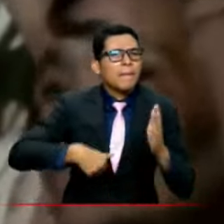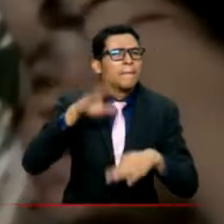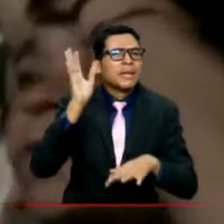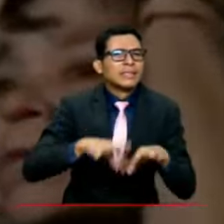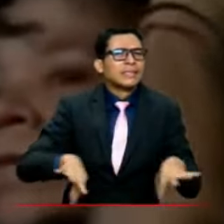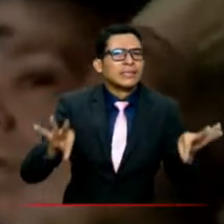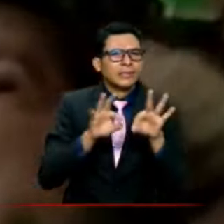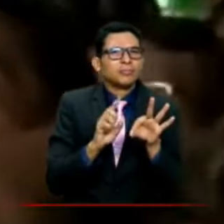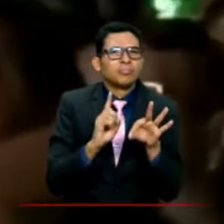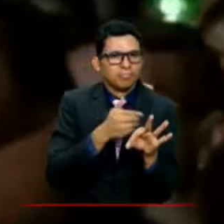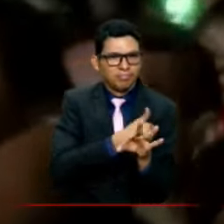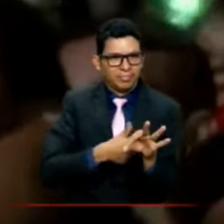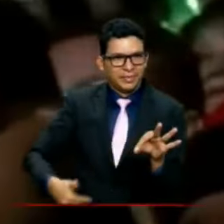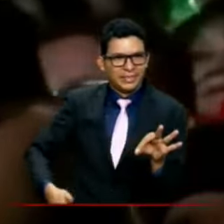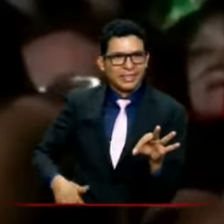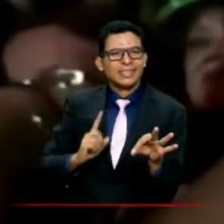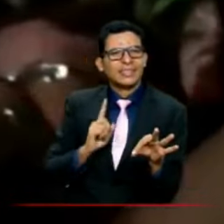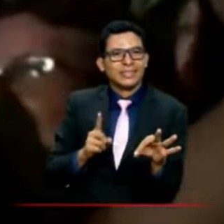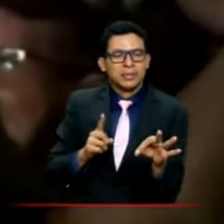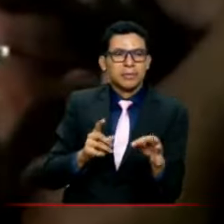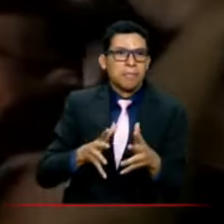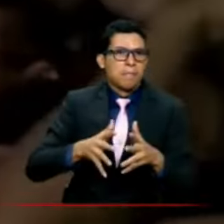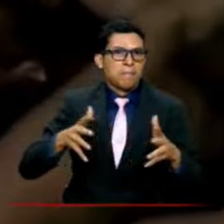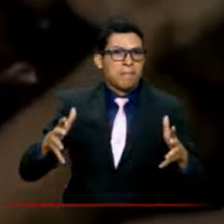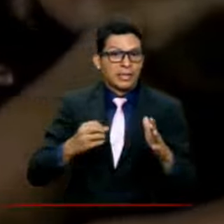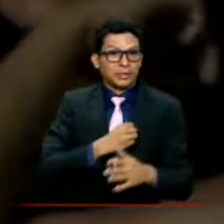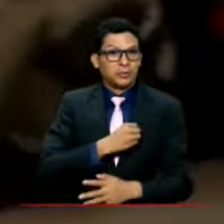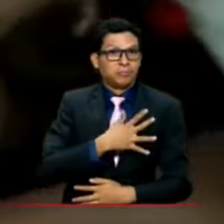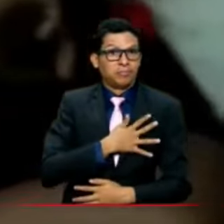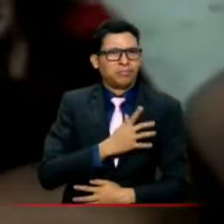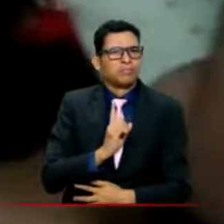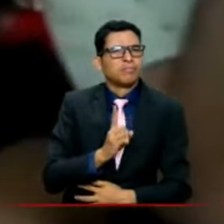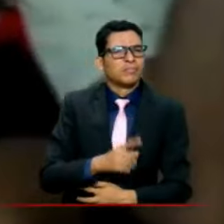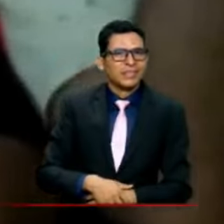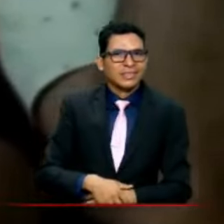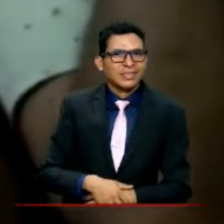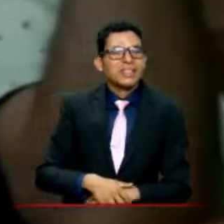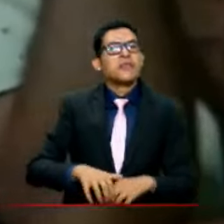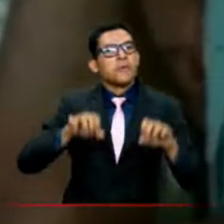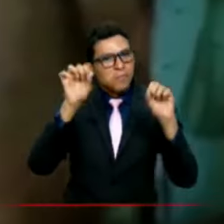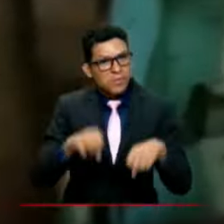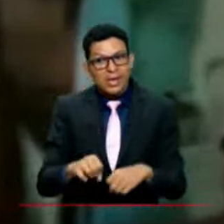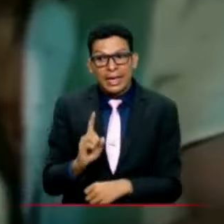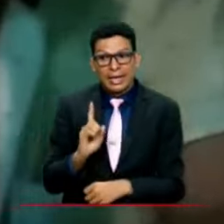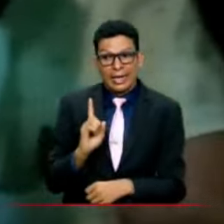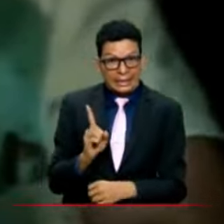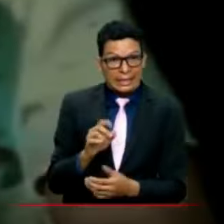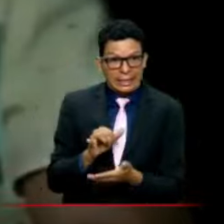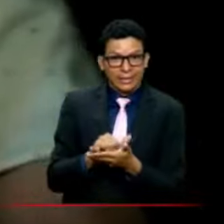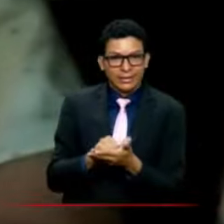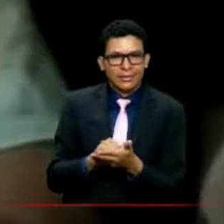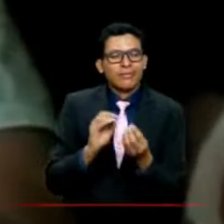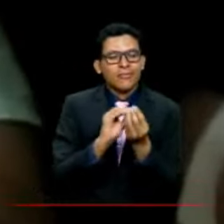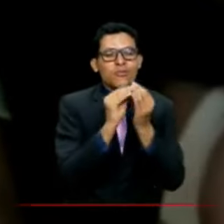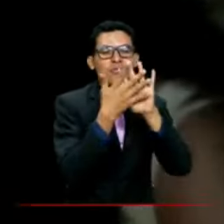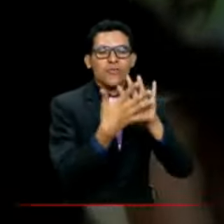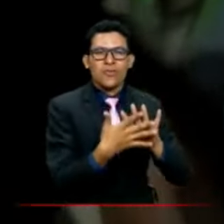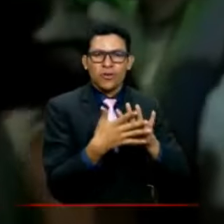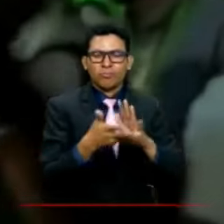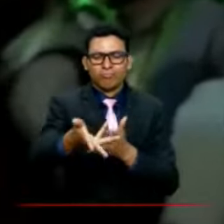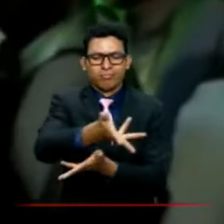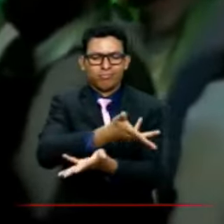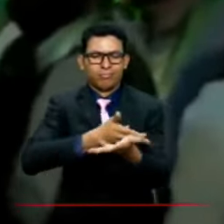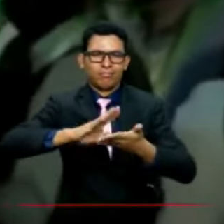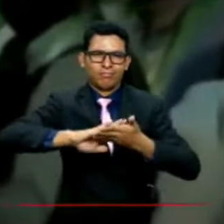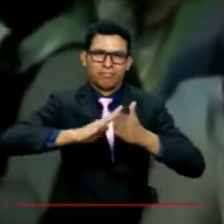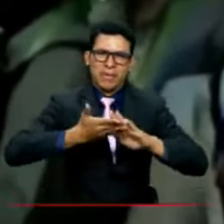todo, señor presidente, es una gran oportunidad para que esta sea la COP de la